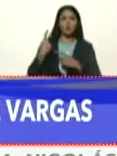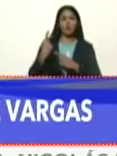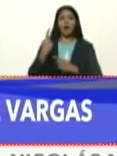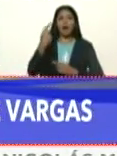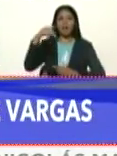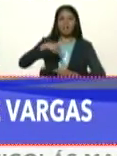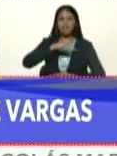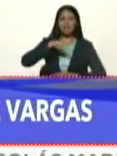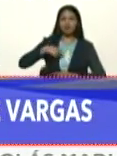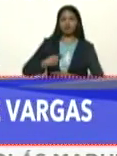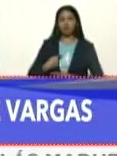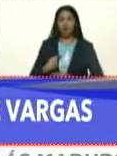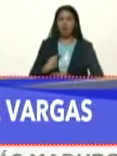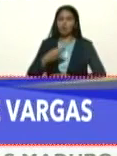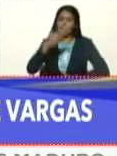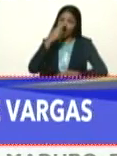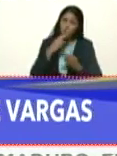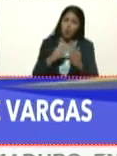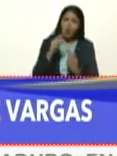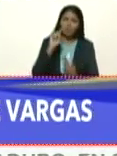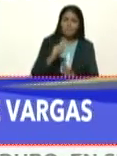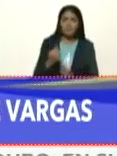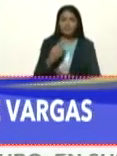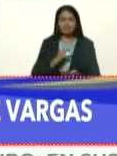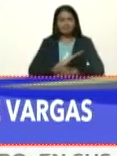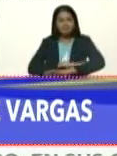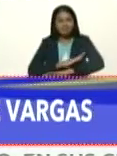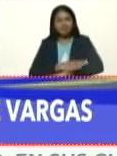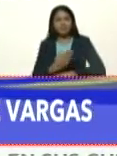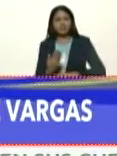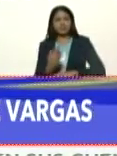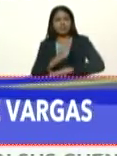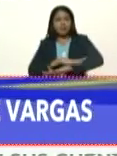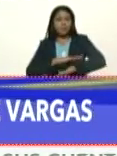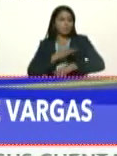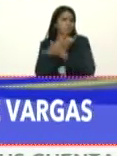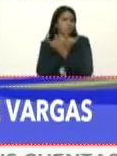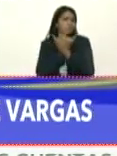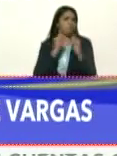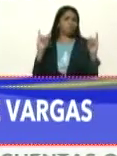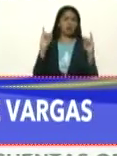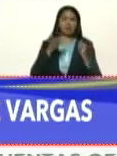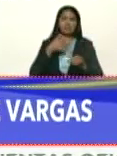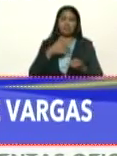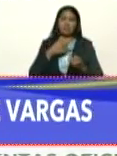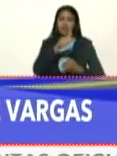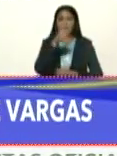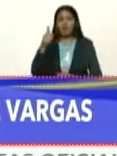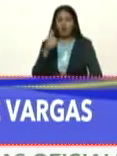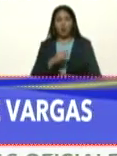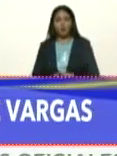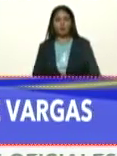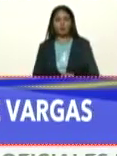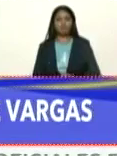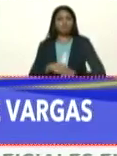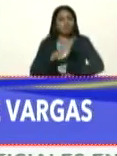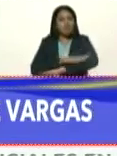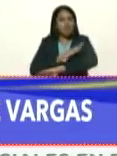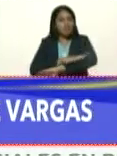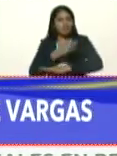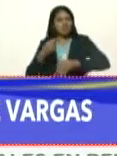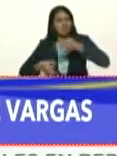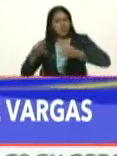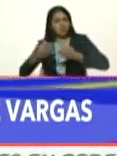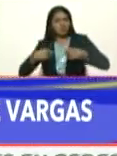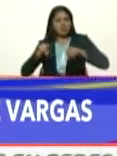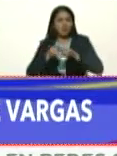el carácter noble, el carácter independentista, el carácter de